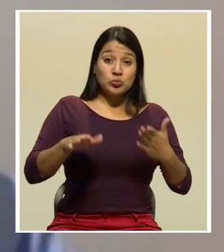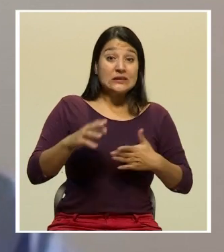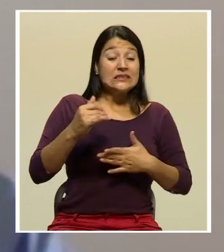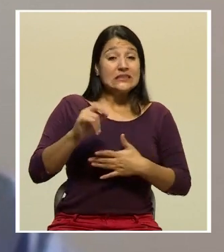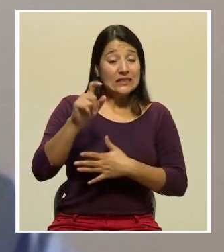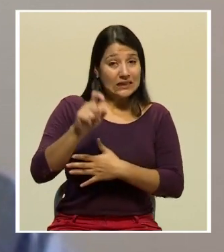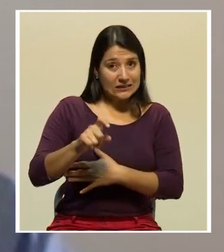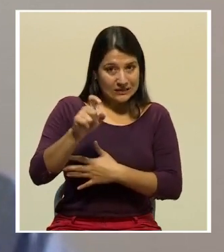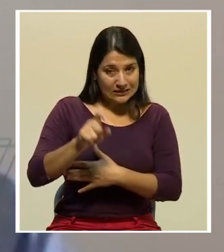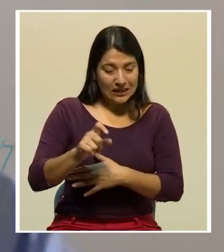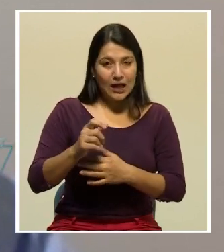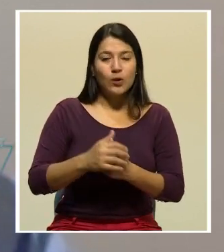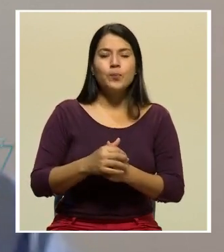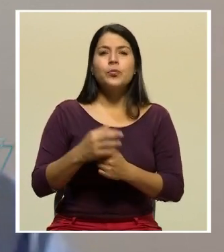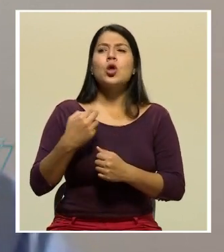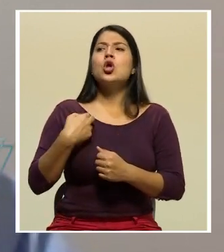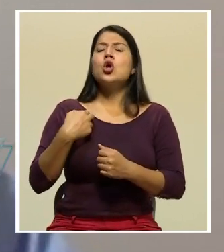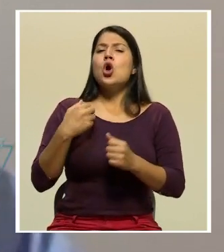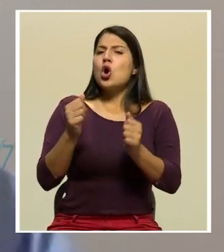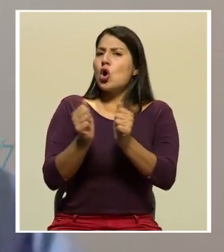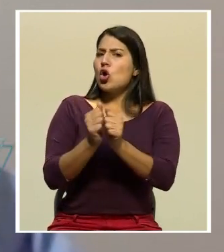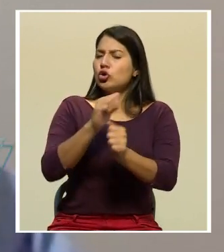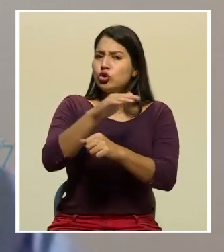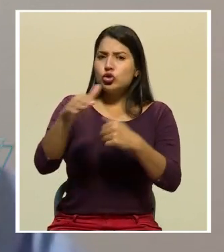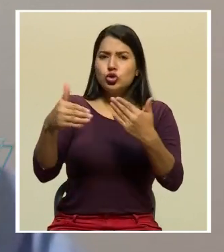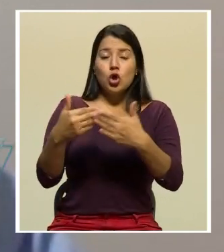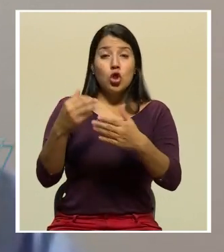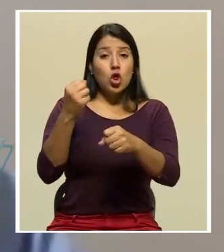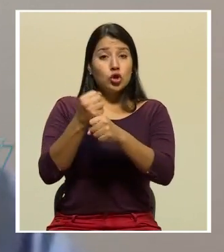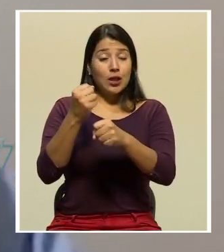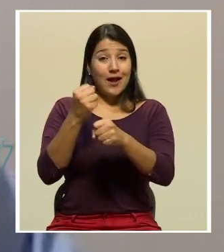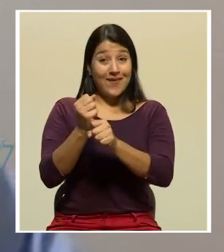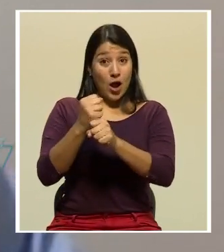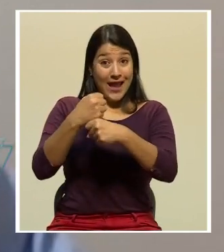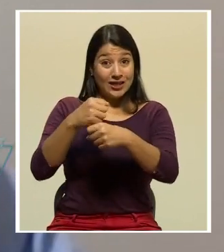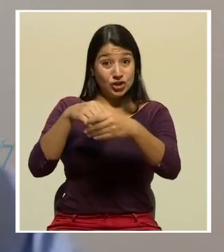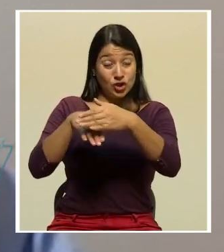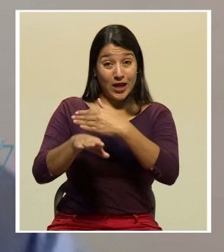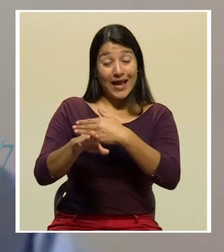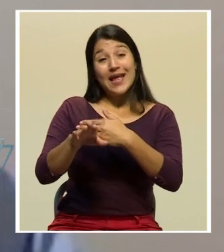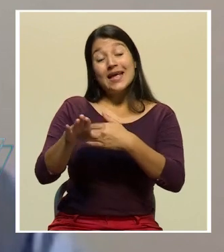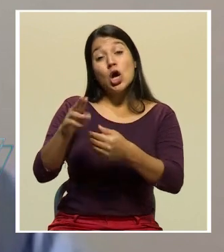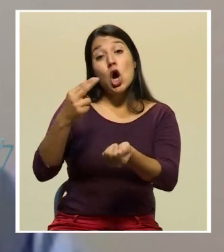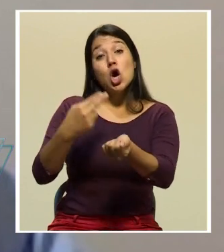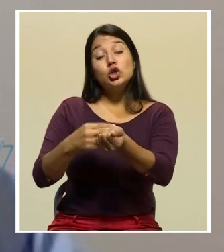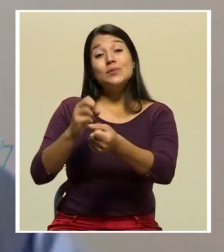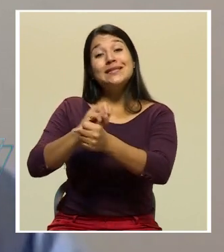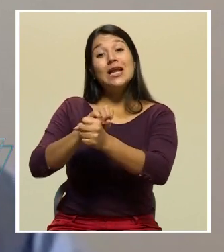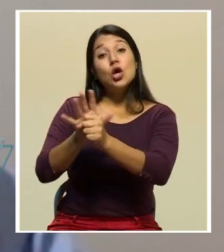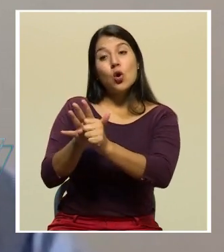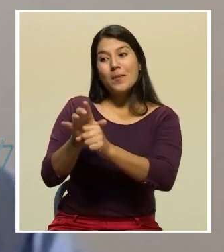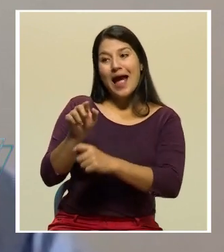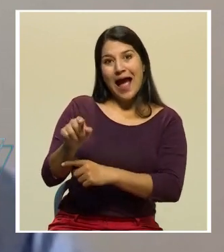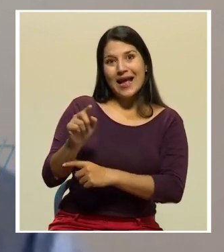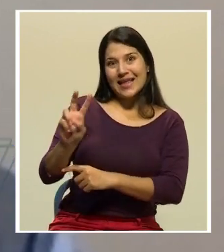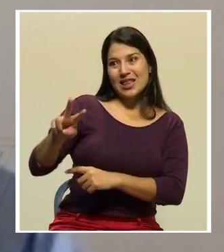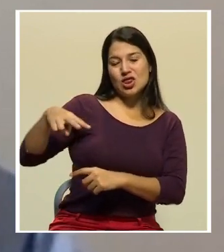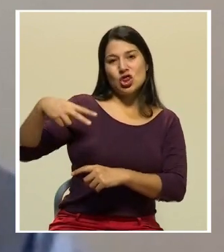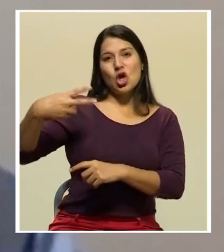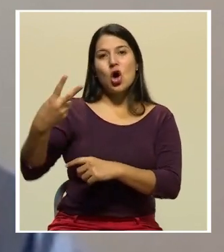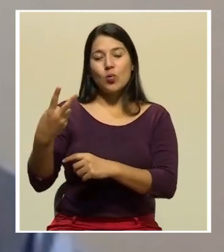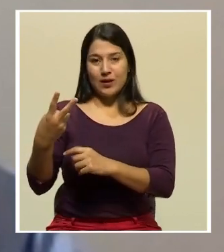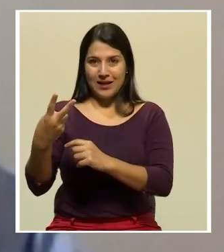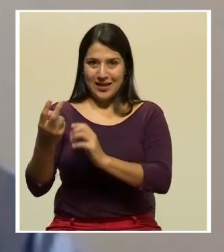los trabajos que se hicieron en el SEACO, solo ahí se duplicó prácticamente la capacidad nacional con un